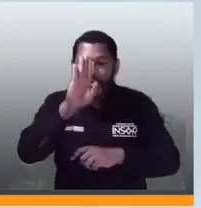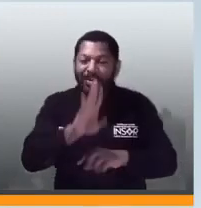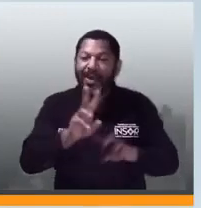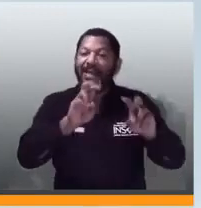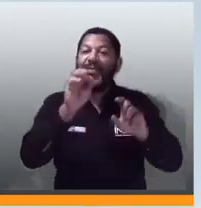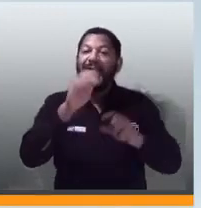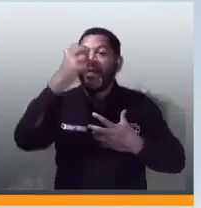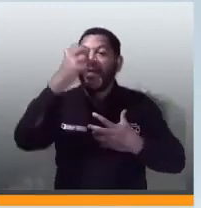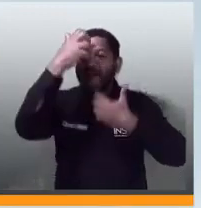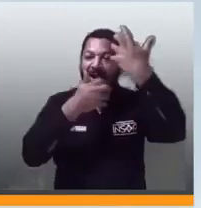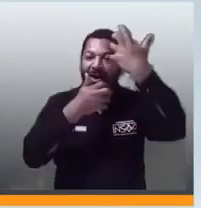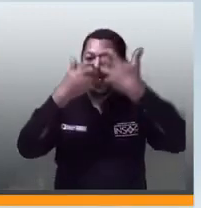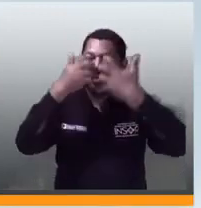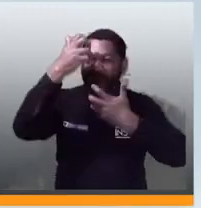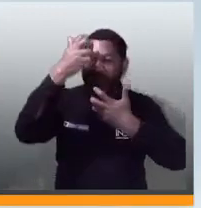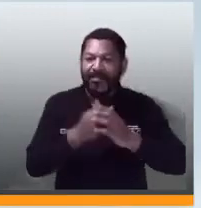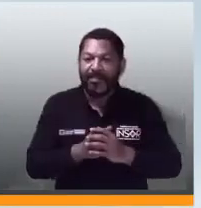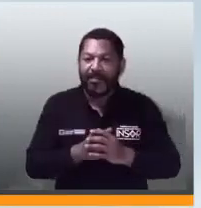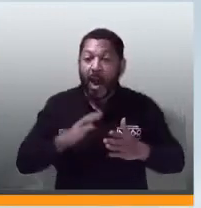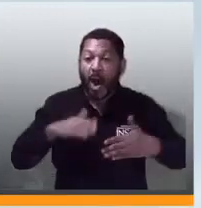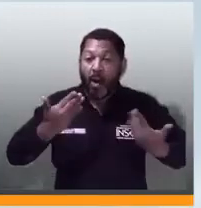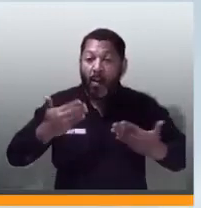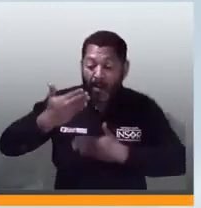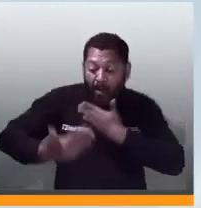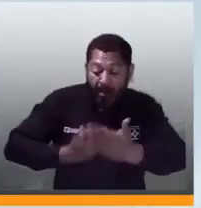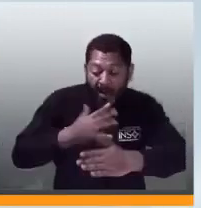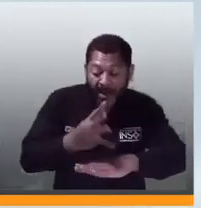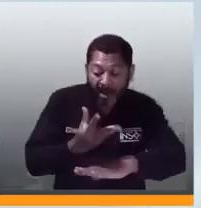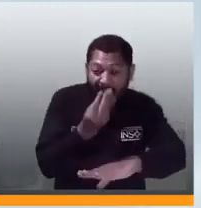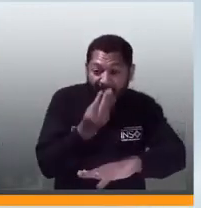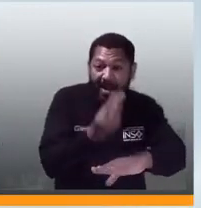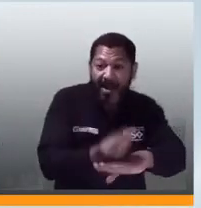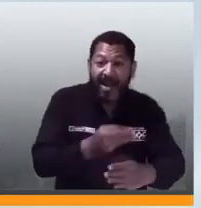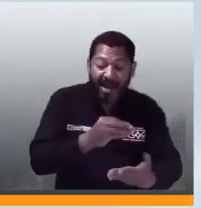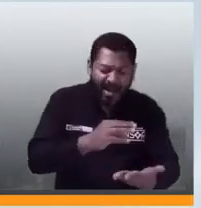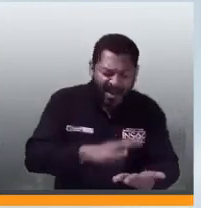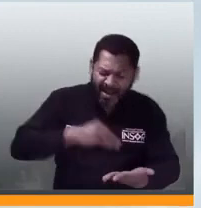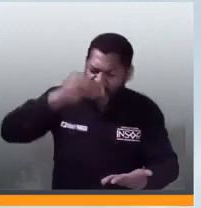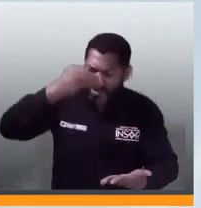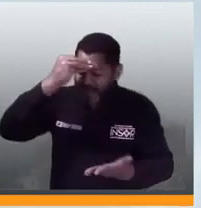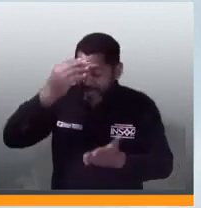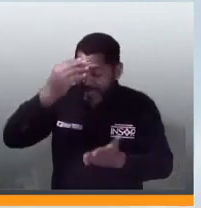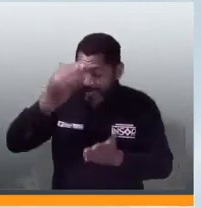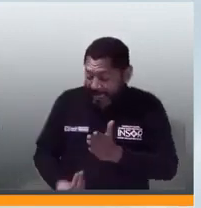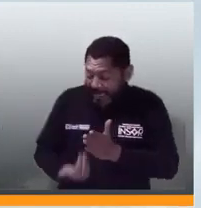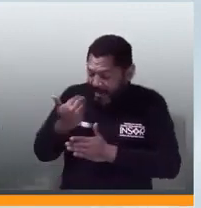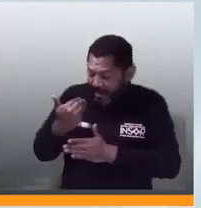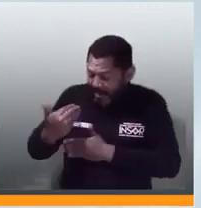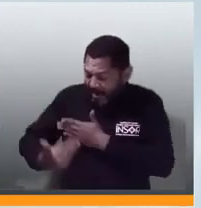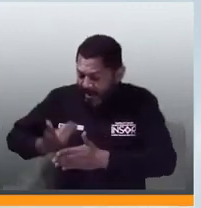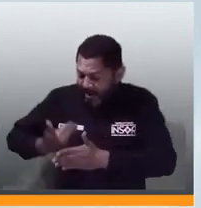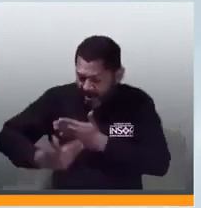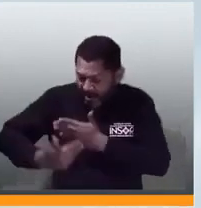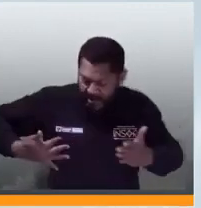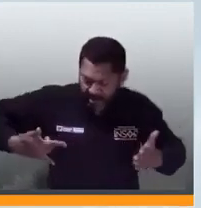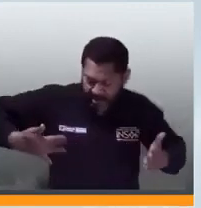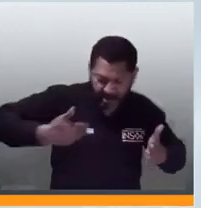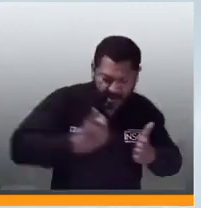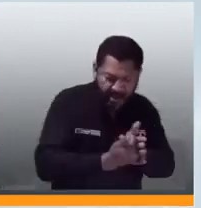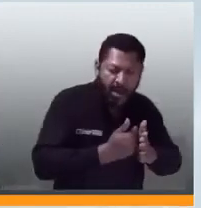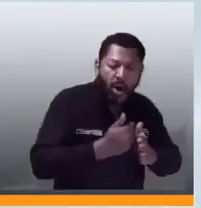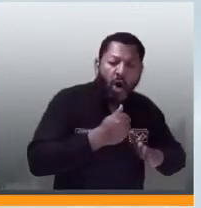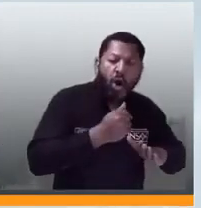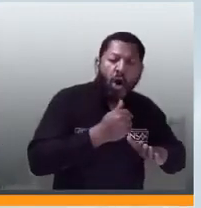de evaluación, alrededor de resultados de aprendizaje que vienen desde el diseño al inicio, pero cómo yo evalúo esos diferentes